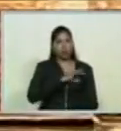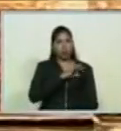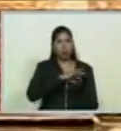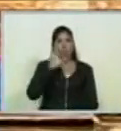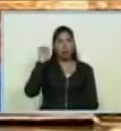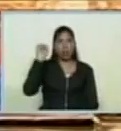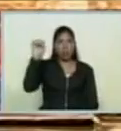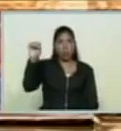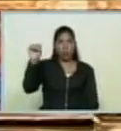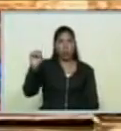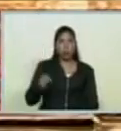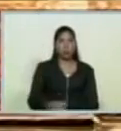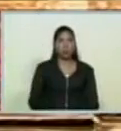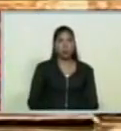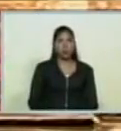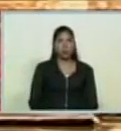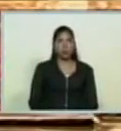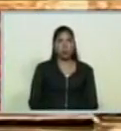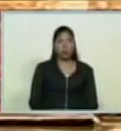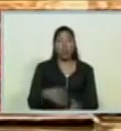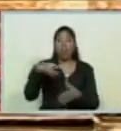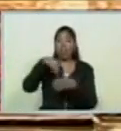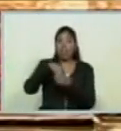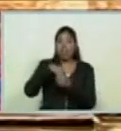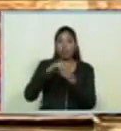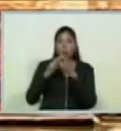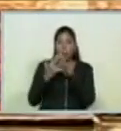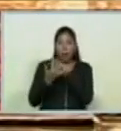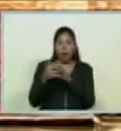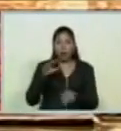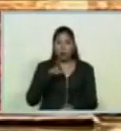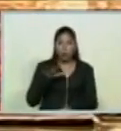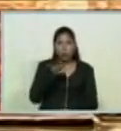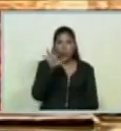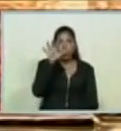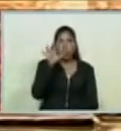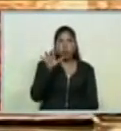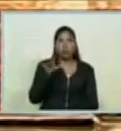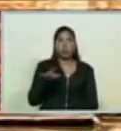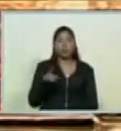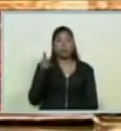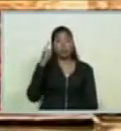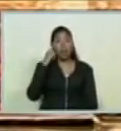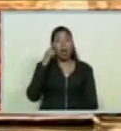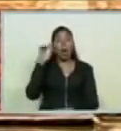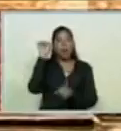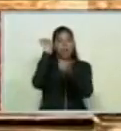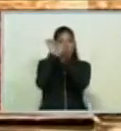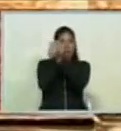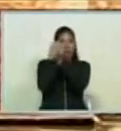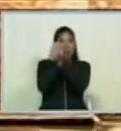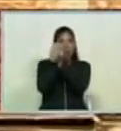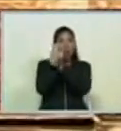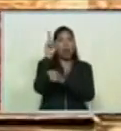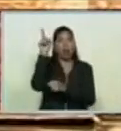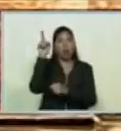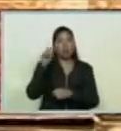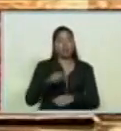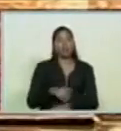de lo concreto, en el barrio, en la comunidad, así como en La Vega ahorita, en el sector El Carmen, en lo